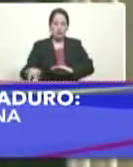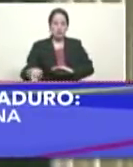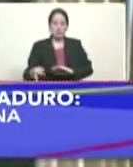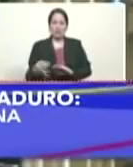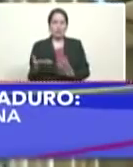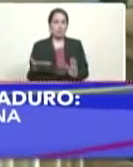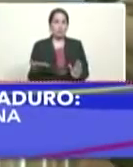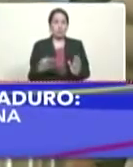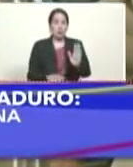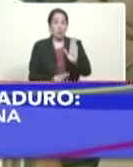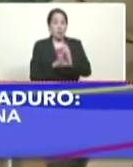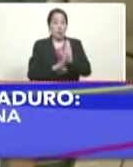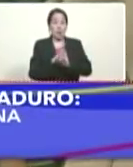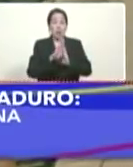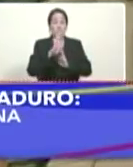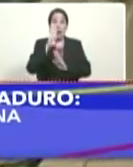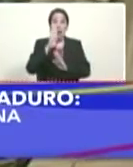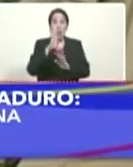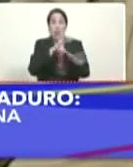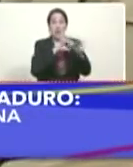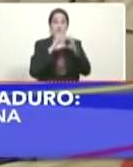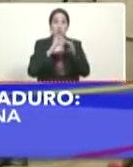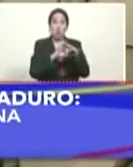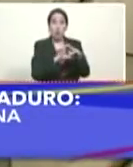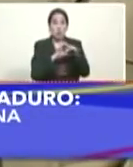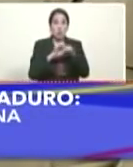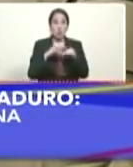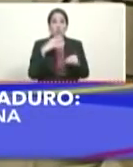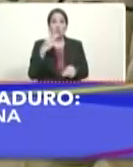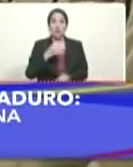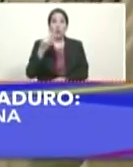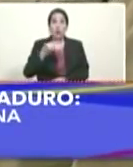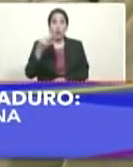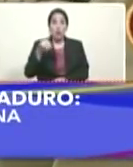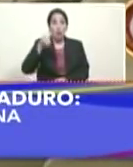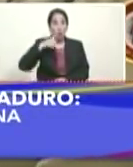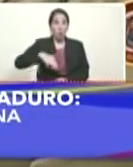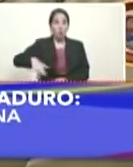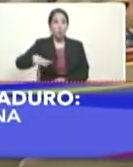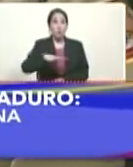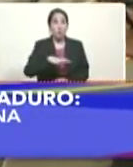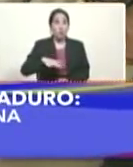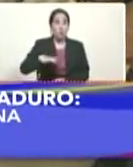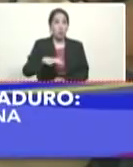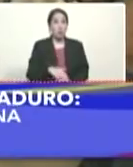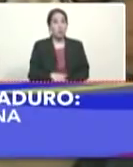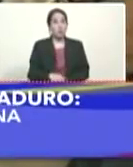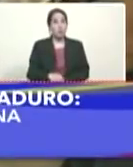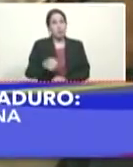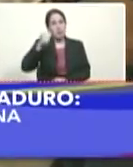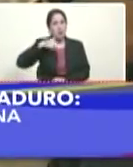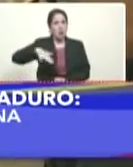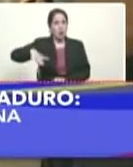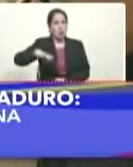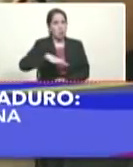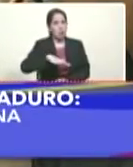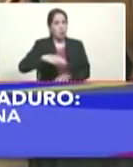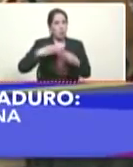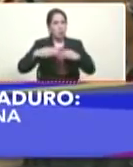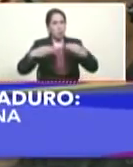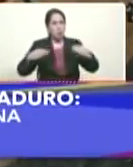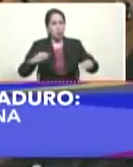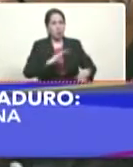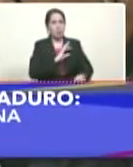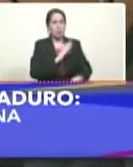crecer no en la articulación verdadera con el pueblo el pueblo de a pie el poder popular